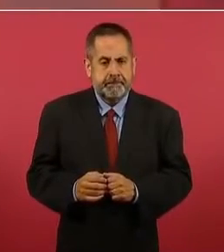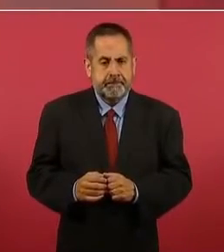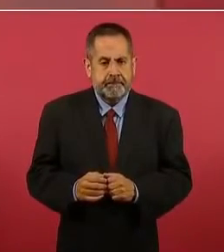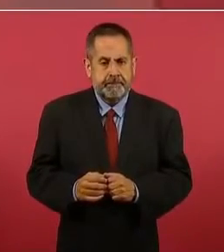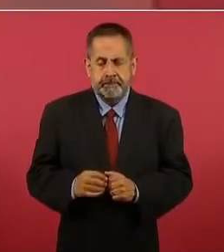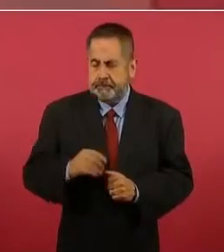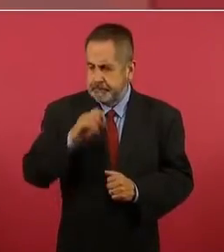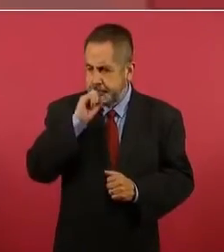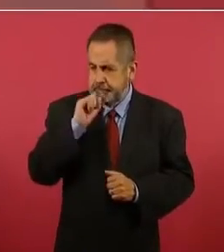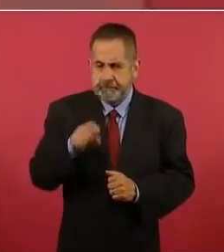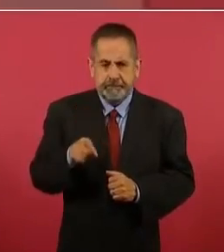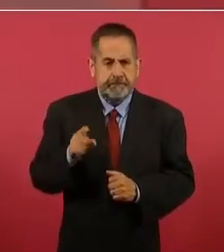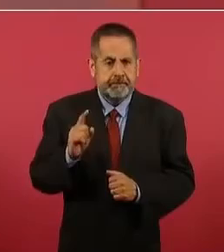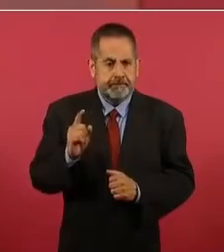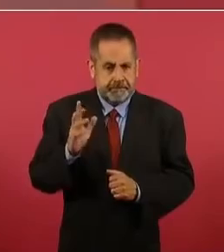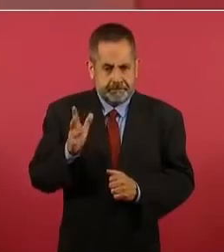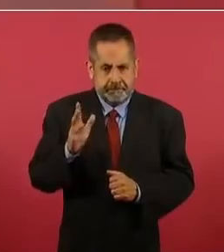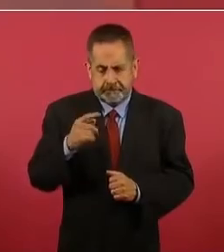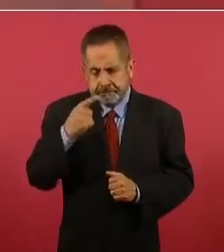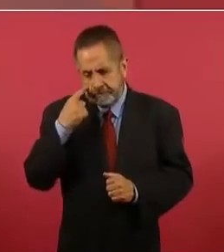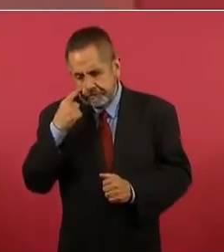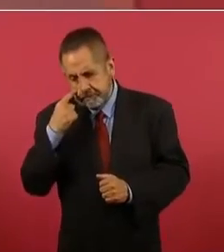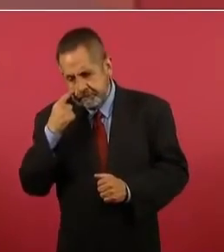ya comprobado